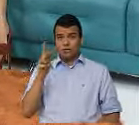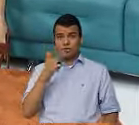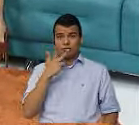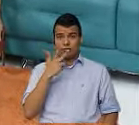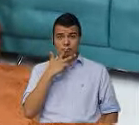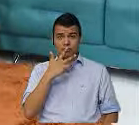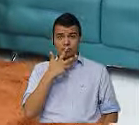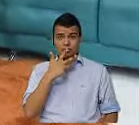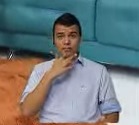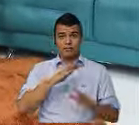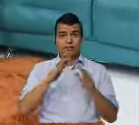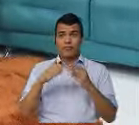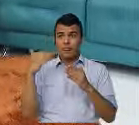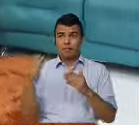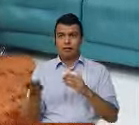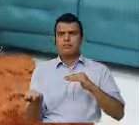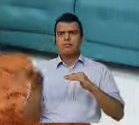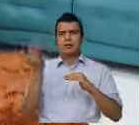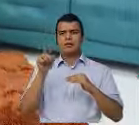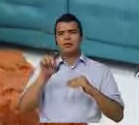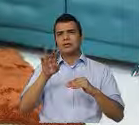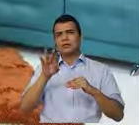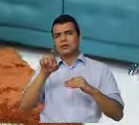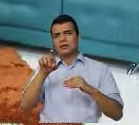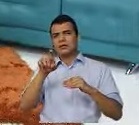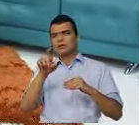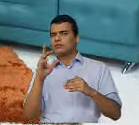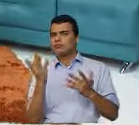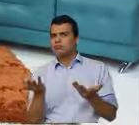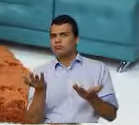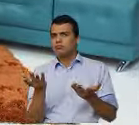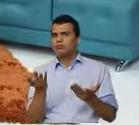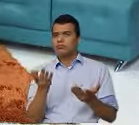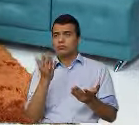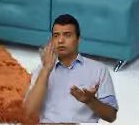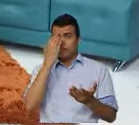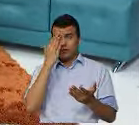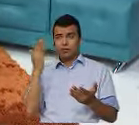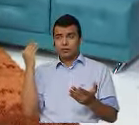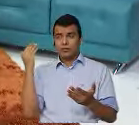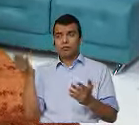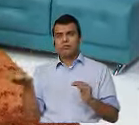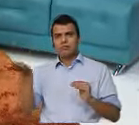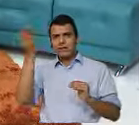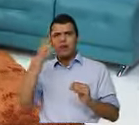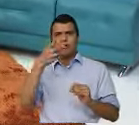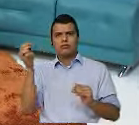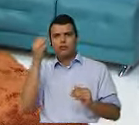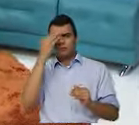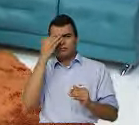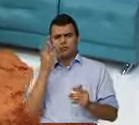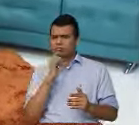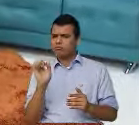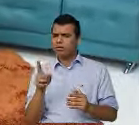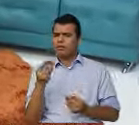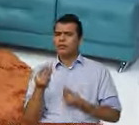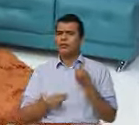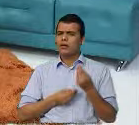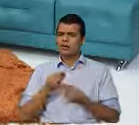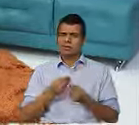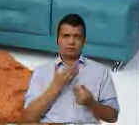a las 2 horas, me sube a más de 146, como que día que la tuve en 200. ¿Qué debo hacer? Gracias. Gracias